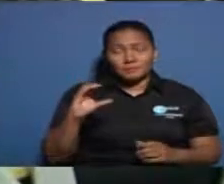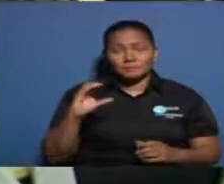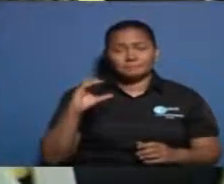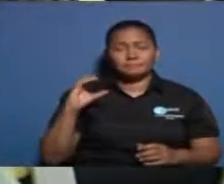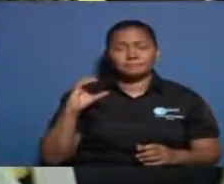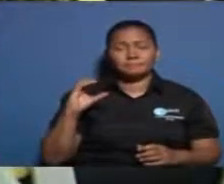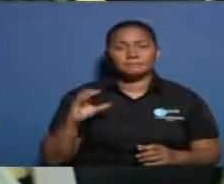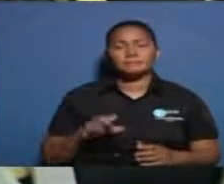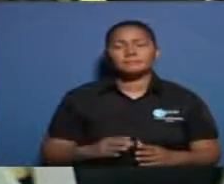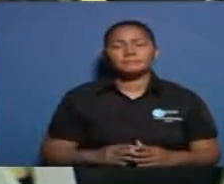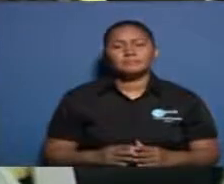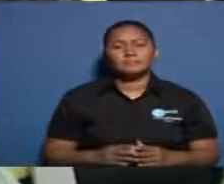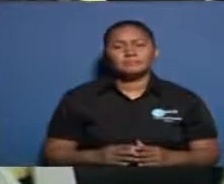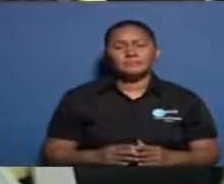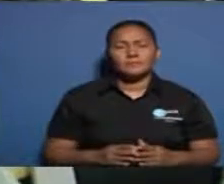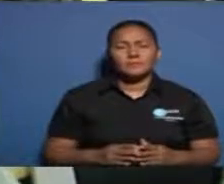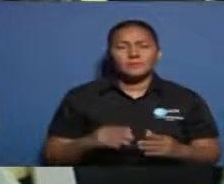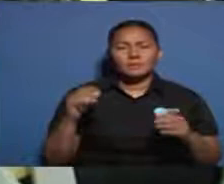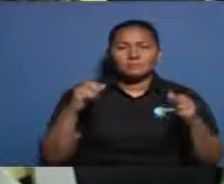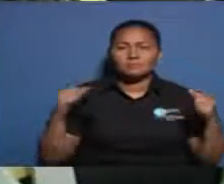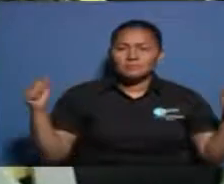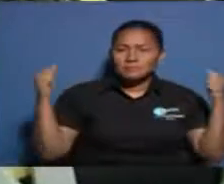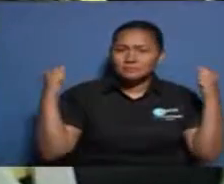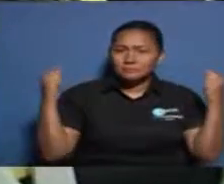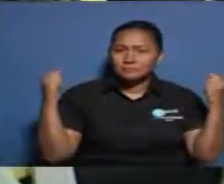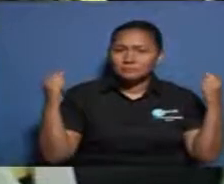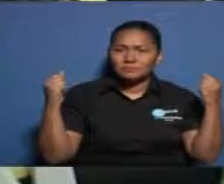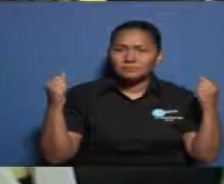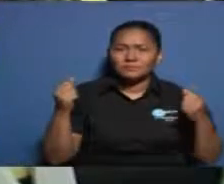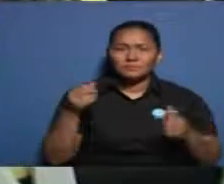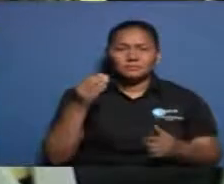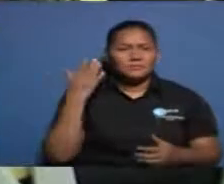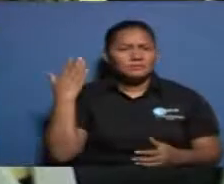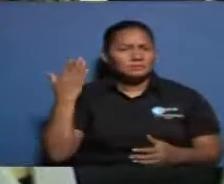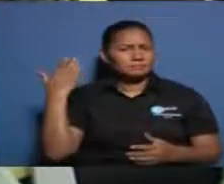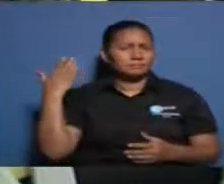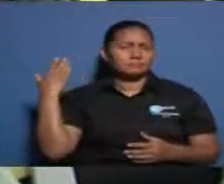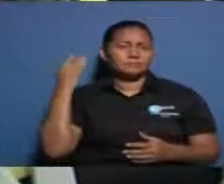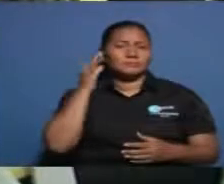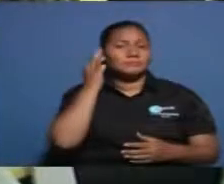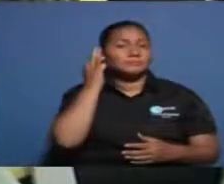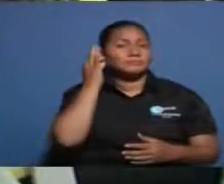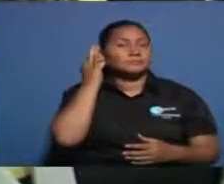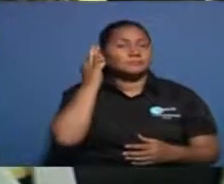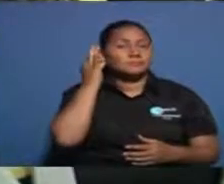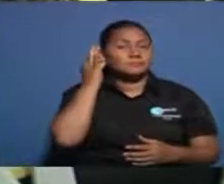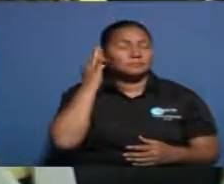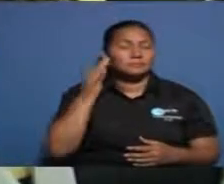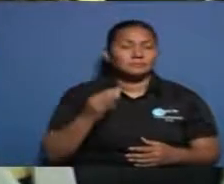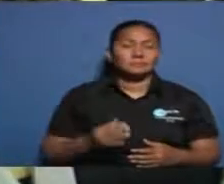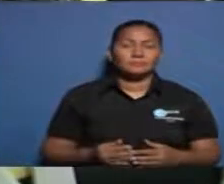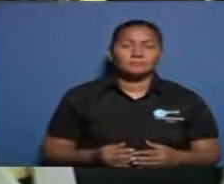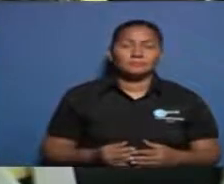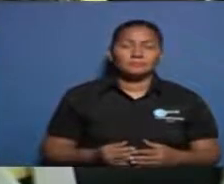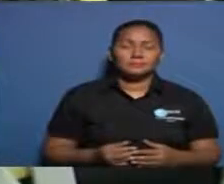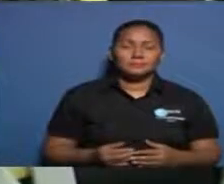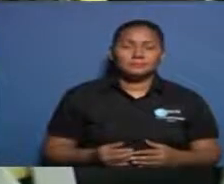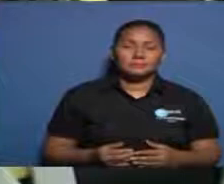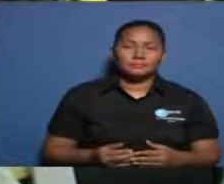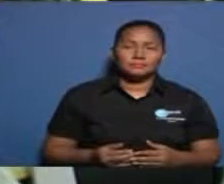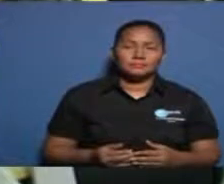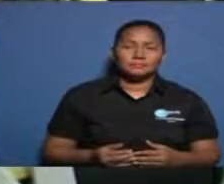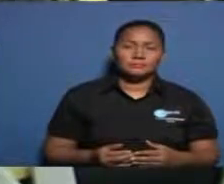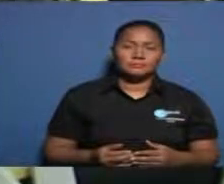destacar el esfuerzo que muchas mujeres que nos han antecedido en esta lucha porque ha sido una lucha nada se nos ha regalado realmente